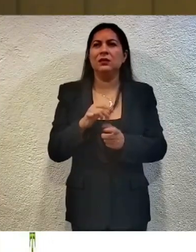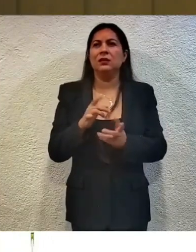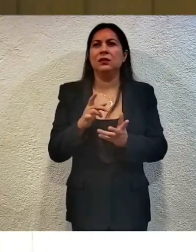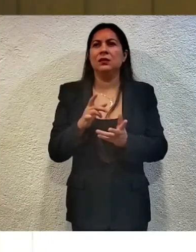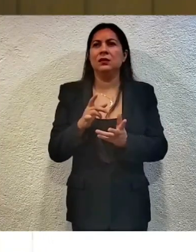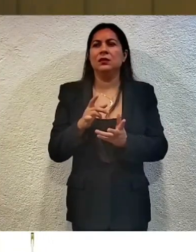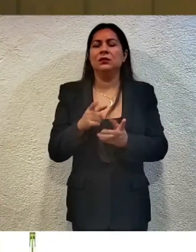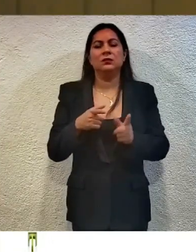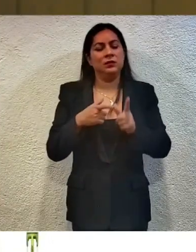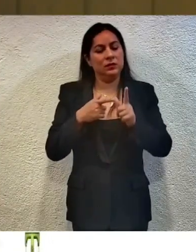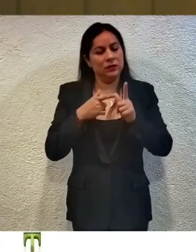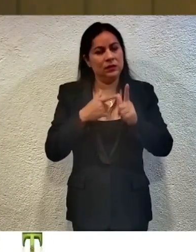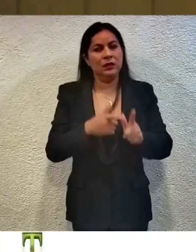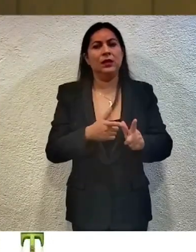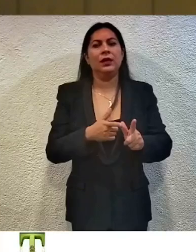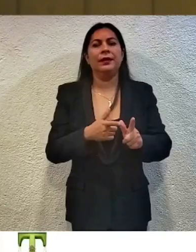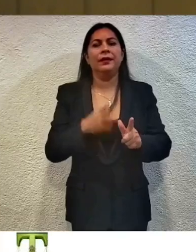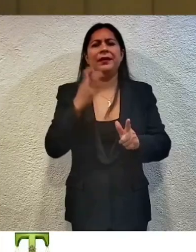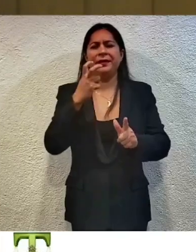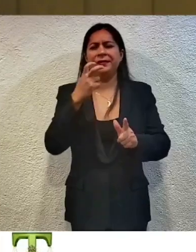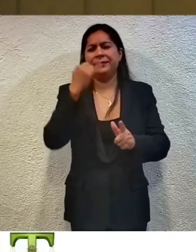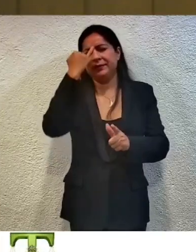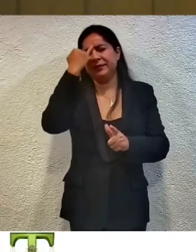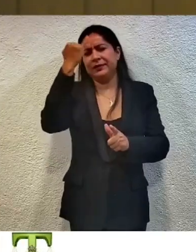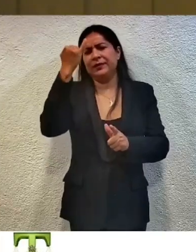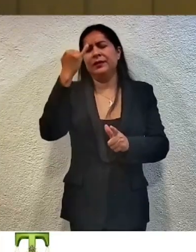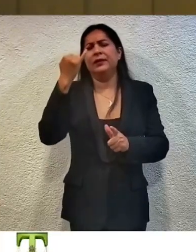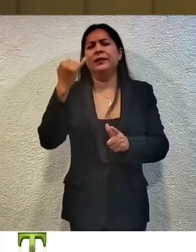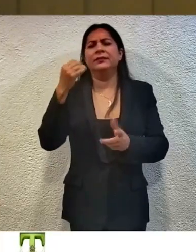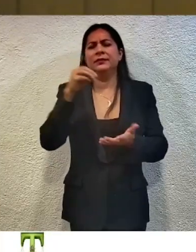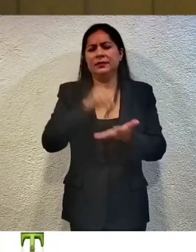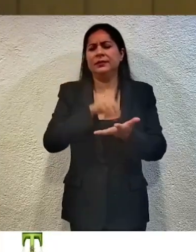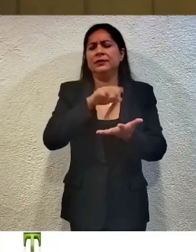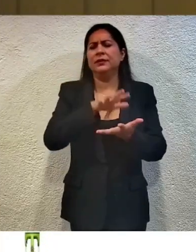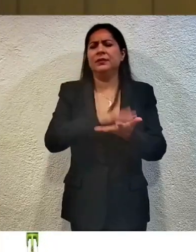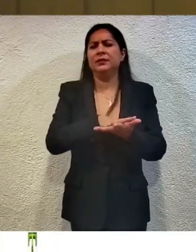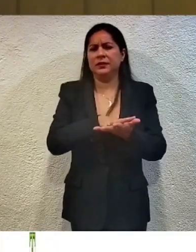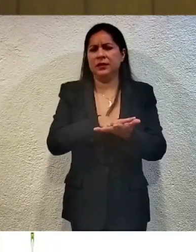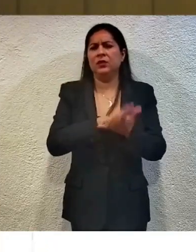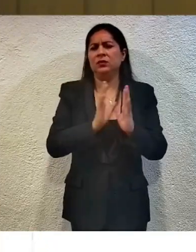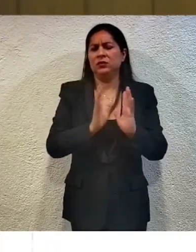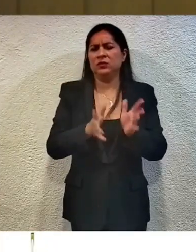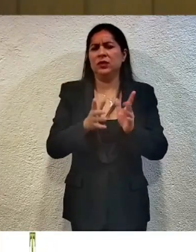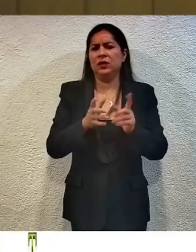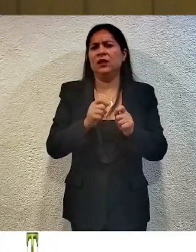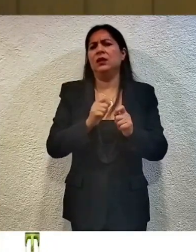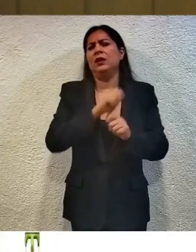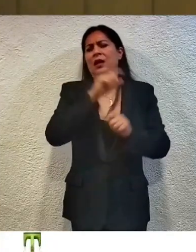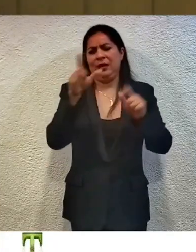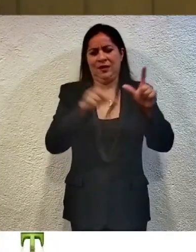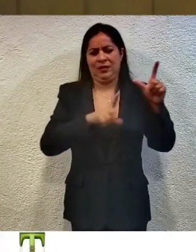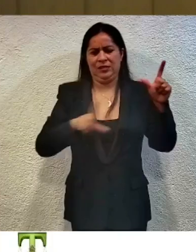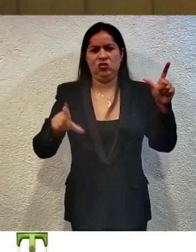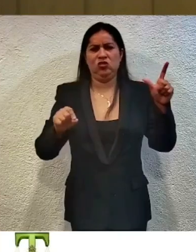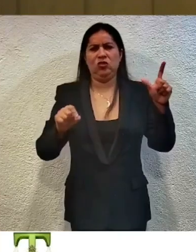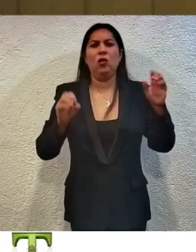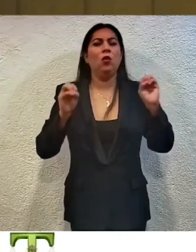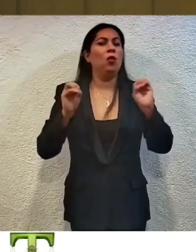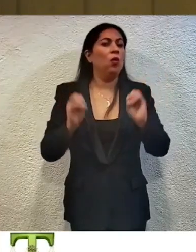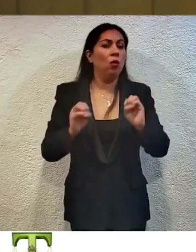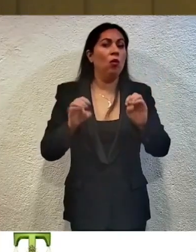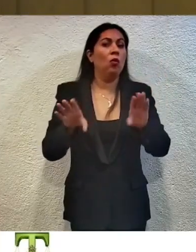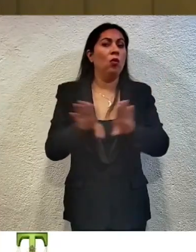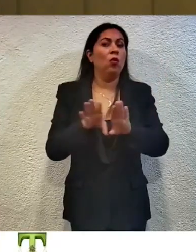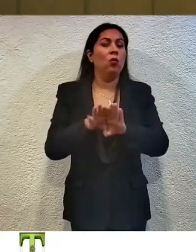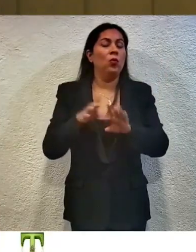si continúan estos criterios que se han estado estableciendo a nivel nacional o, como en el